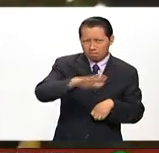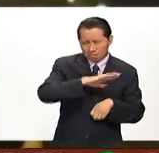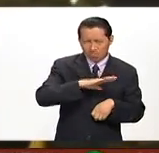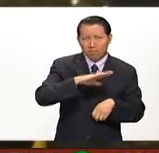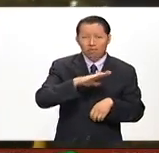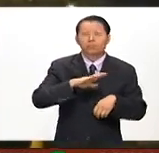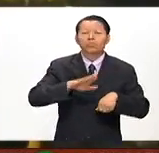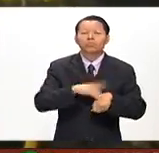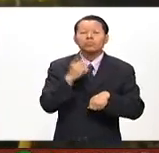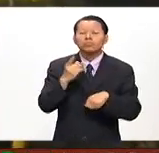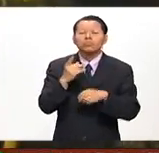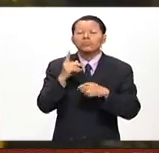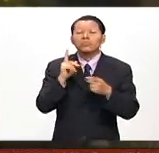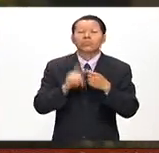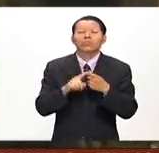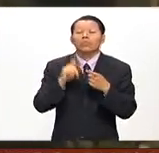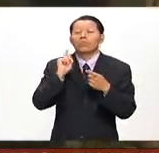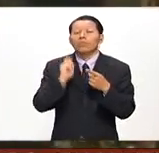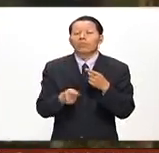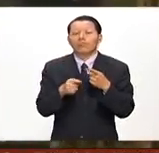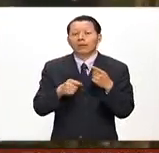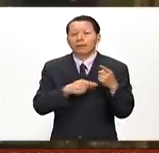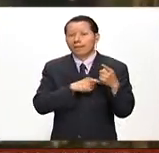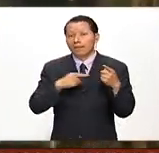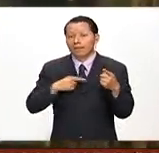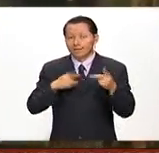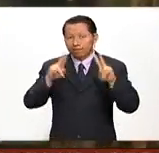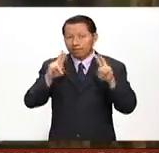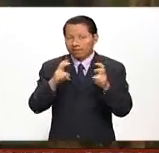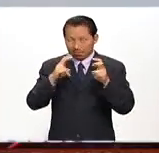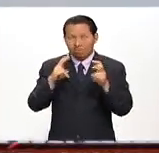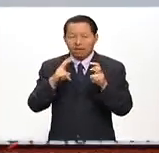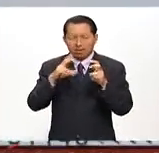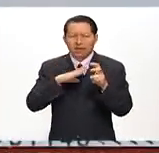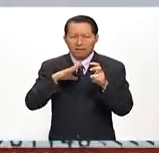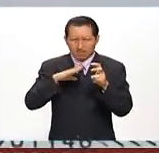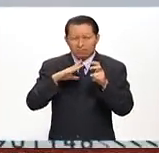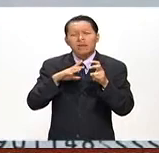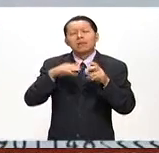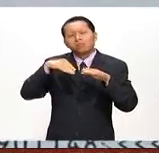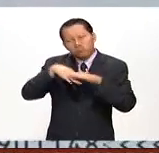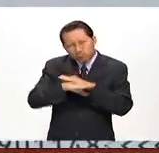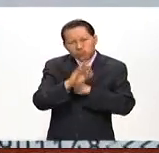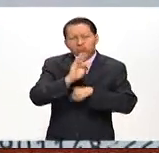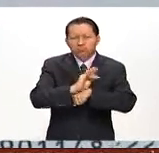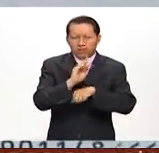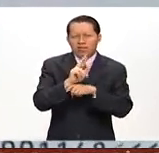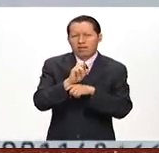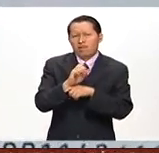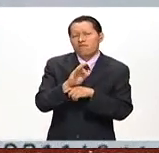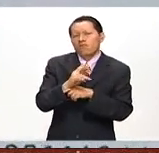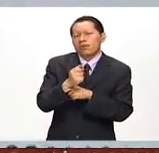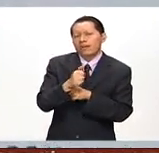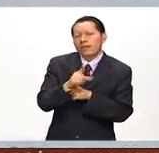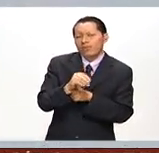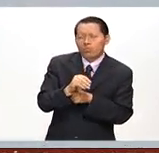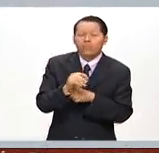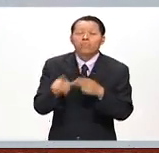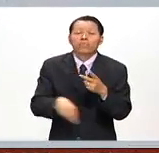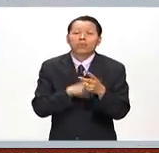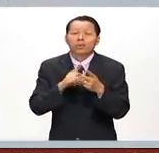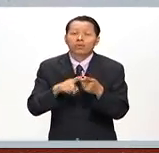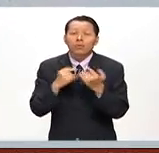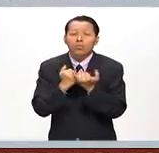que Occidente, atienda el tema de los refugiados en su territorio, pero por otro lado, se salga